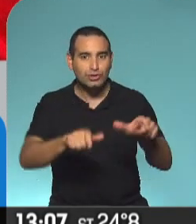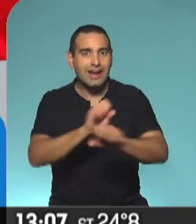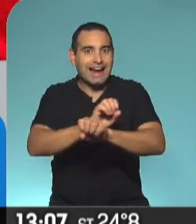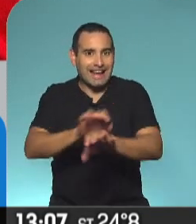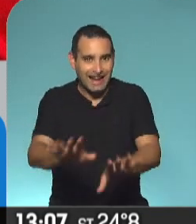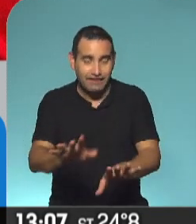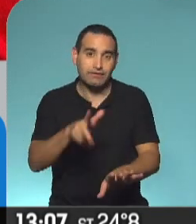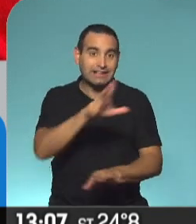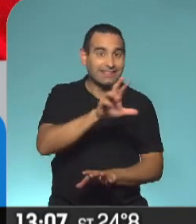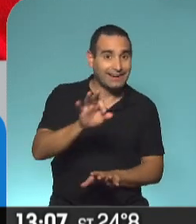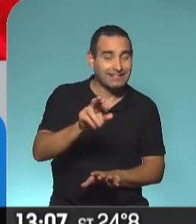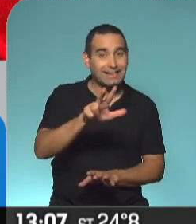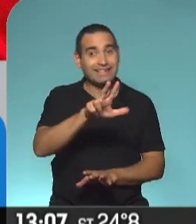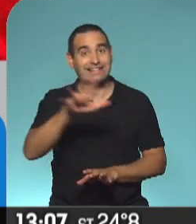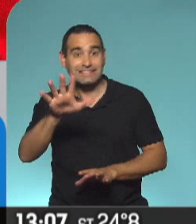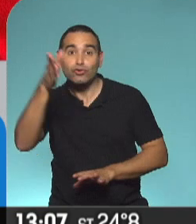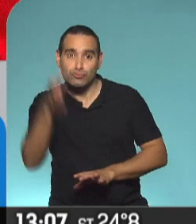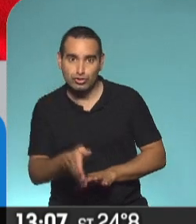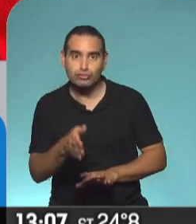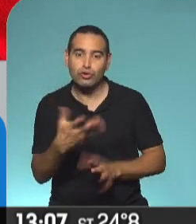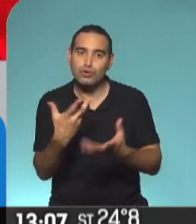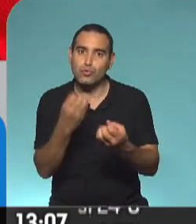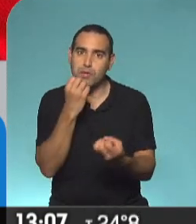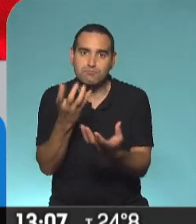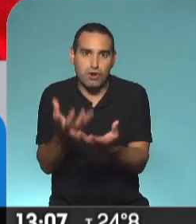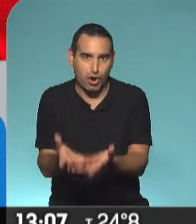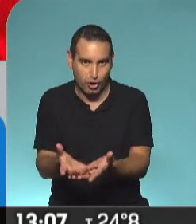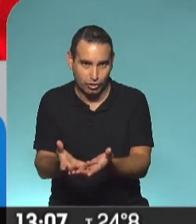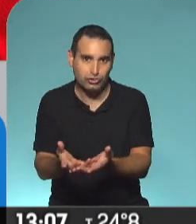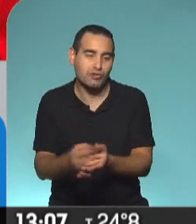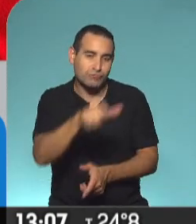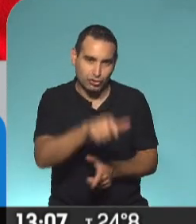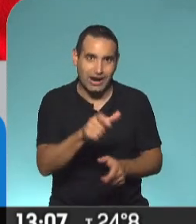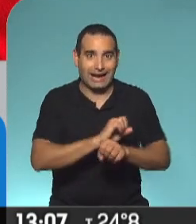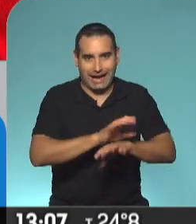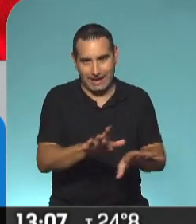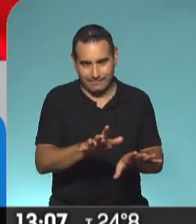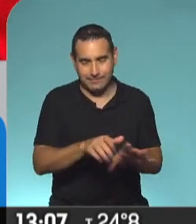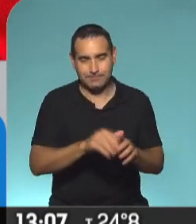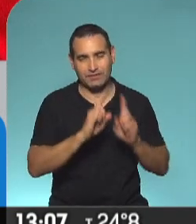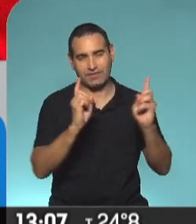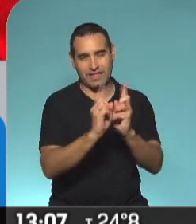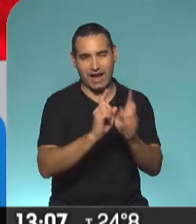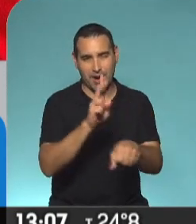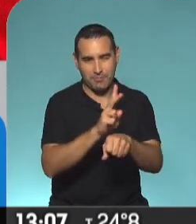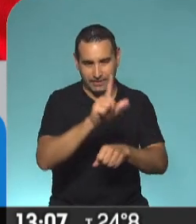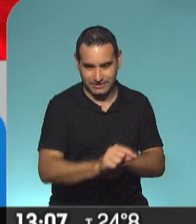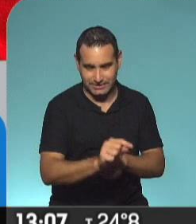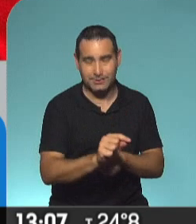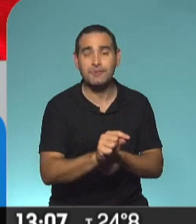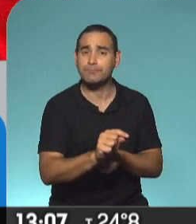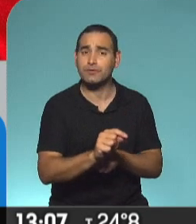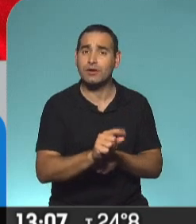graves entre un 30 y un 35% de aquellos que se encuentran con respirador o en una situación de terapia intensiva, pero